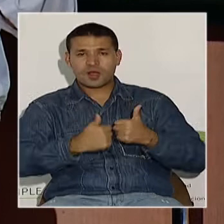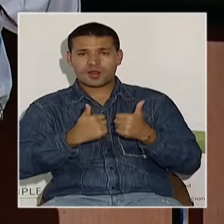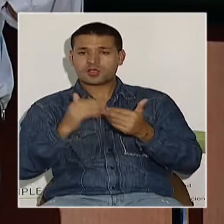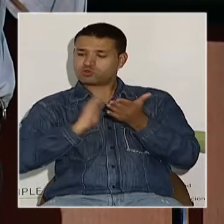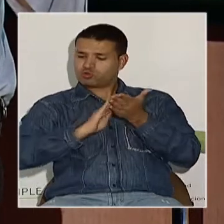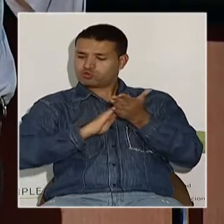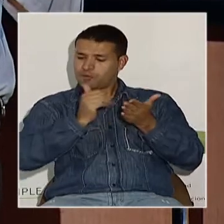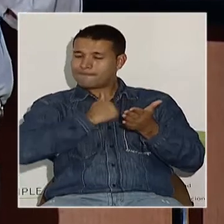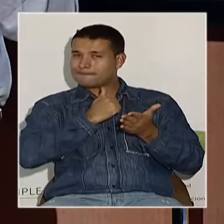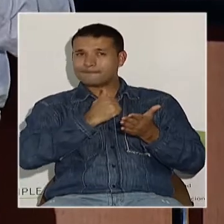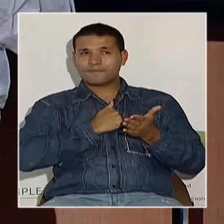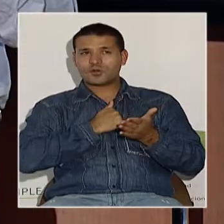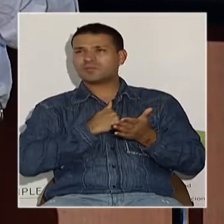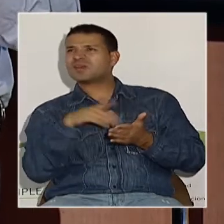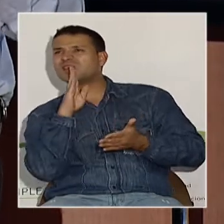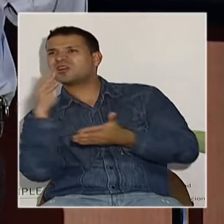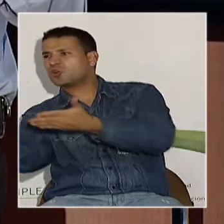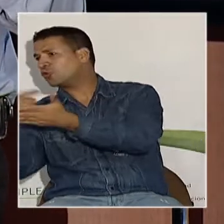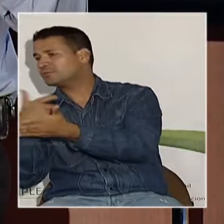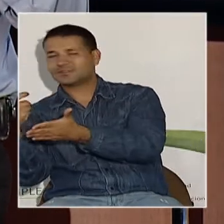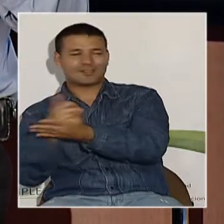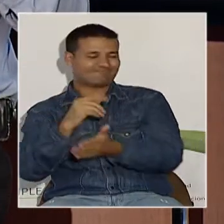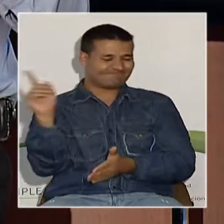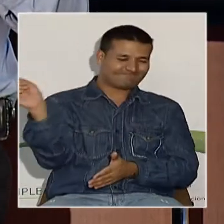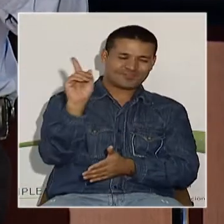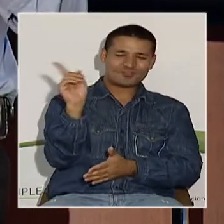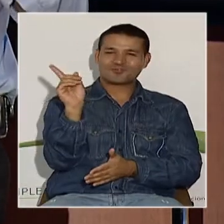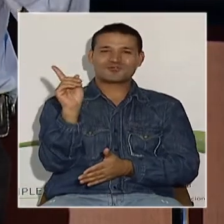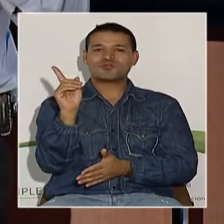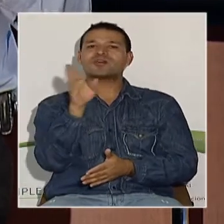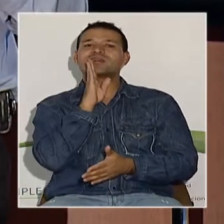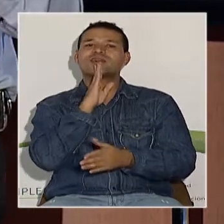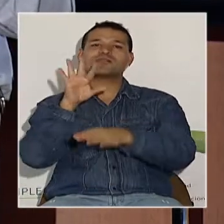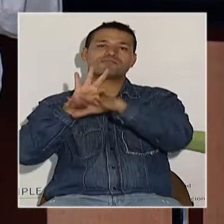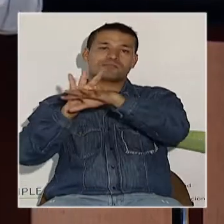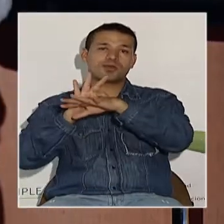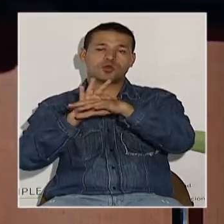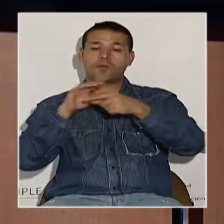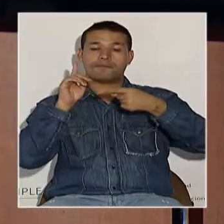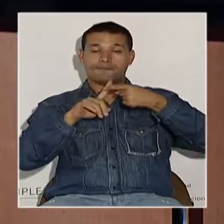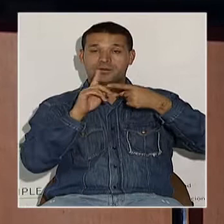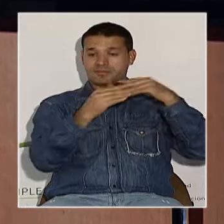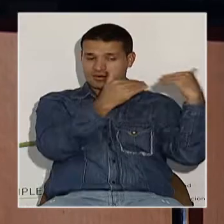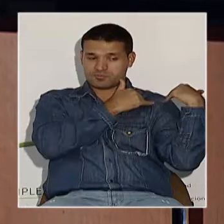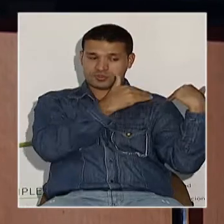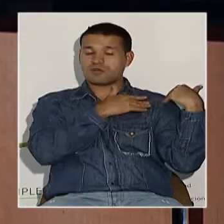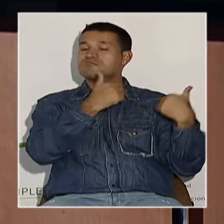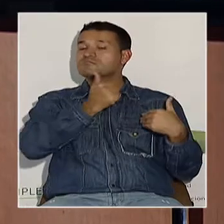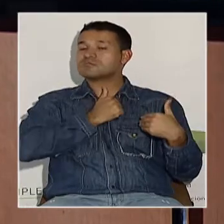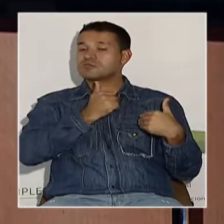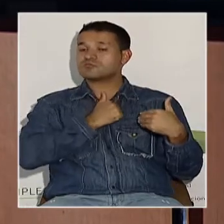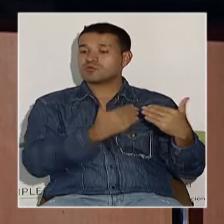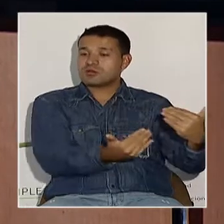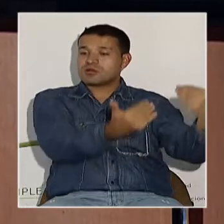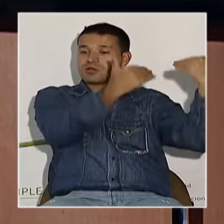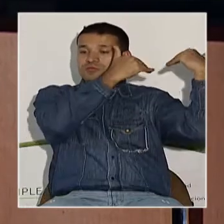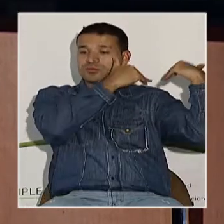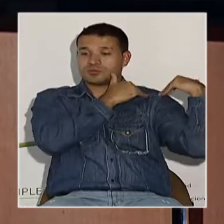tratamiento? ¿Quién me está tratando y cómo quiero ser tratado? Primer momento de la responsabilidad. Y